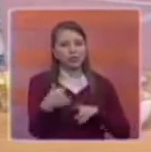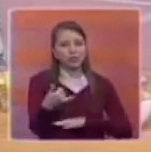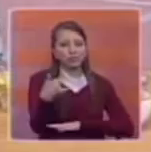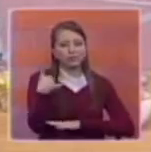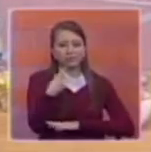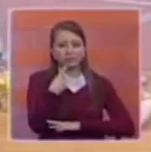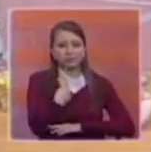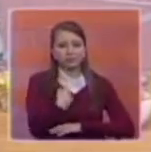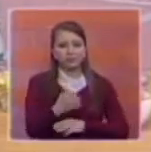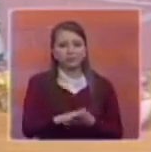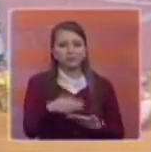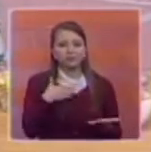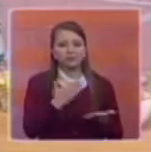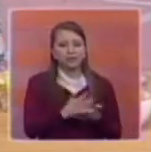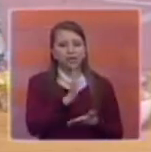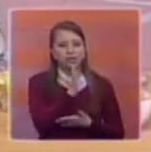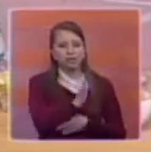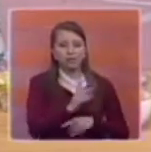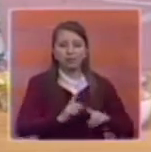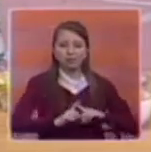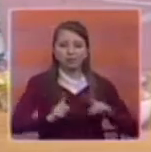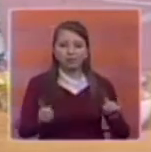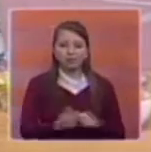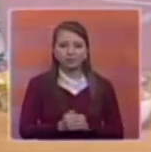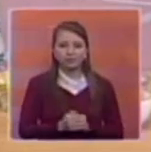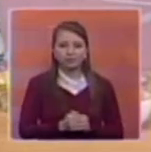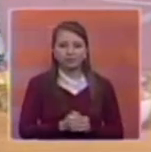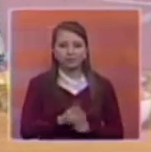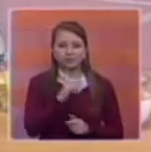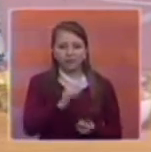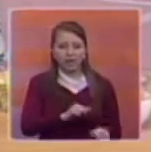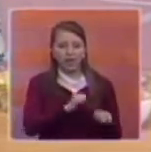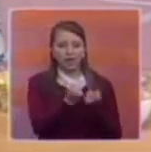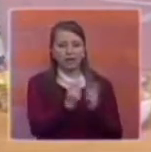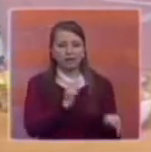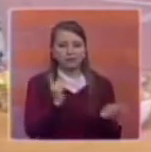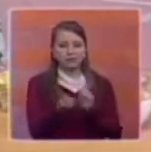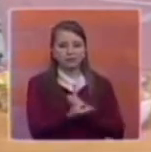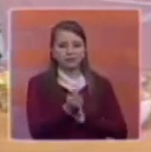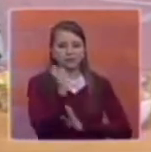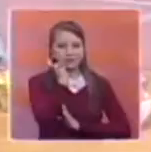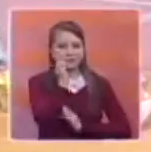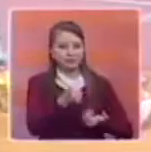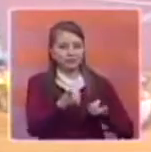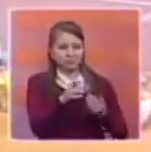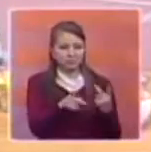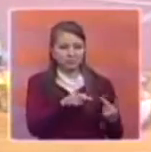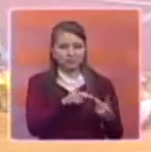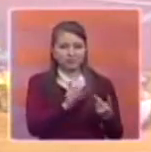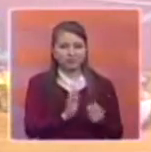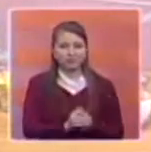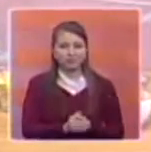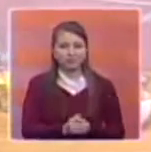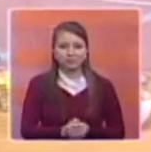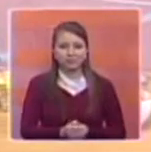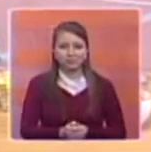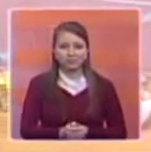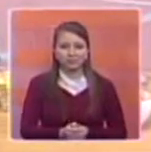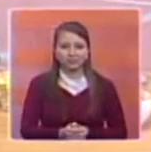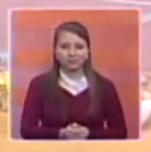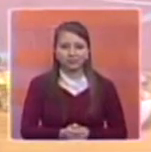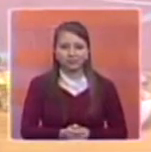dice, Viachi, voy a hacer un plato tuyo, pero en vez de ponerle esto le puse lo otro y me quedó divino. Perfecto, ¿no? Sí, oye, me quedó bien